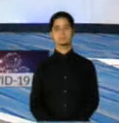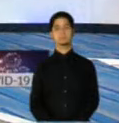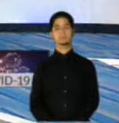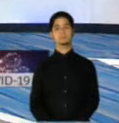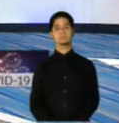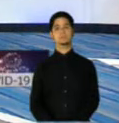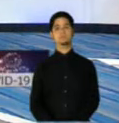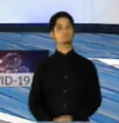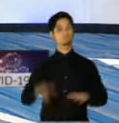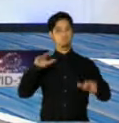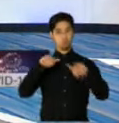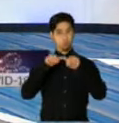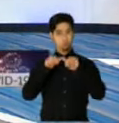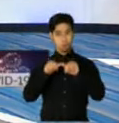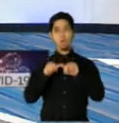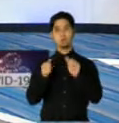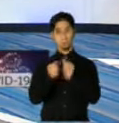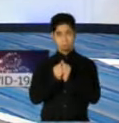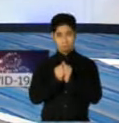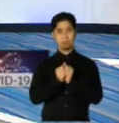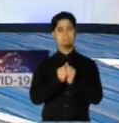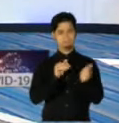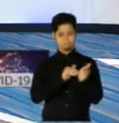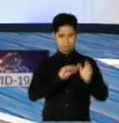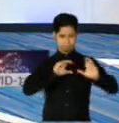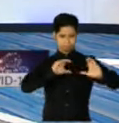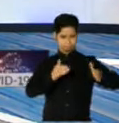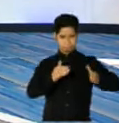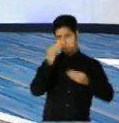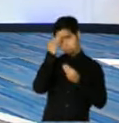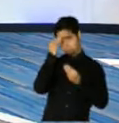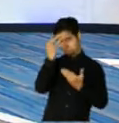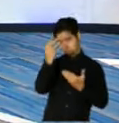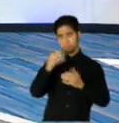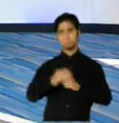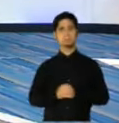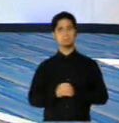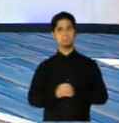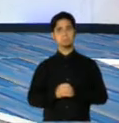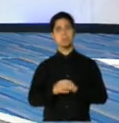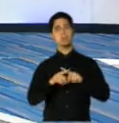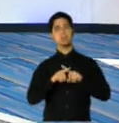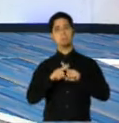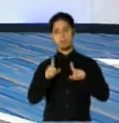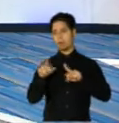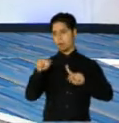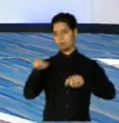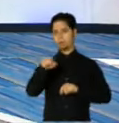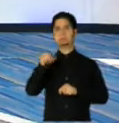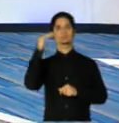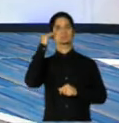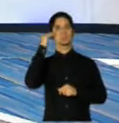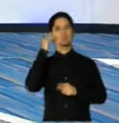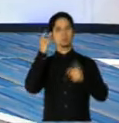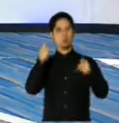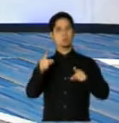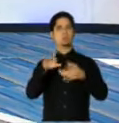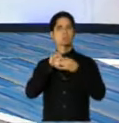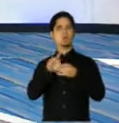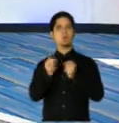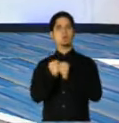Amigos televidentes, continuamos con más del Medical Task Force Update para llevar la debida orientación a la población sobre el